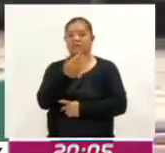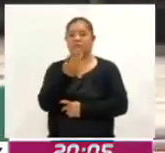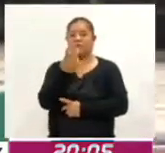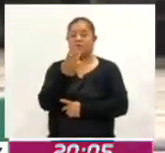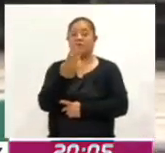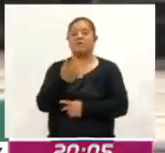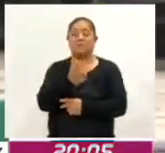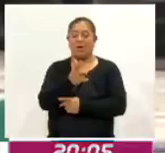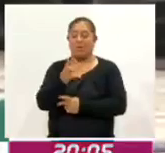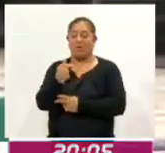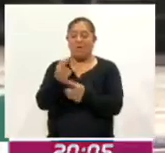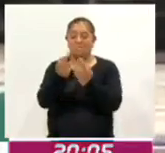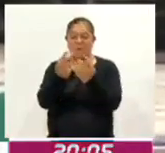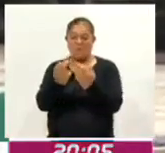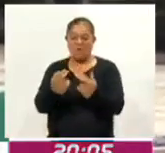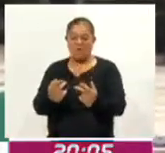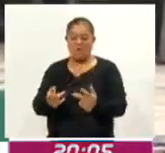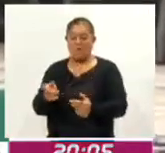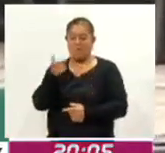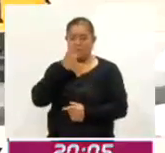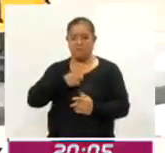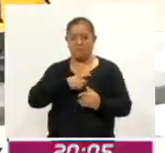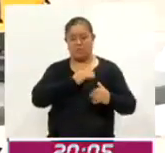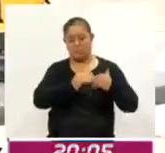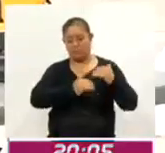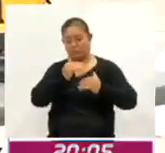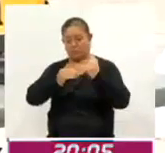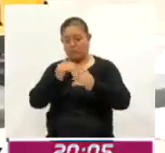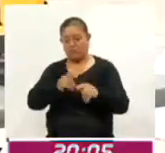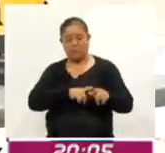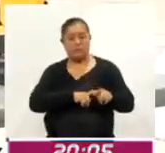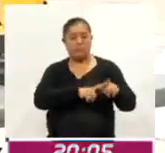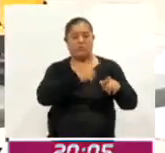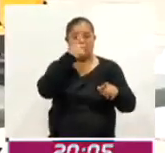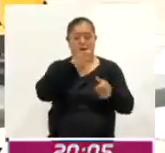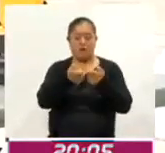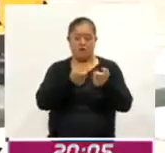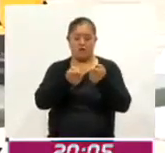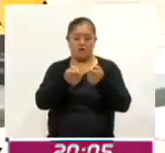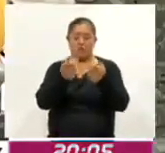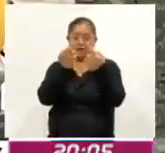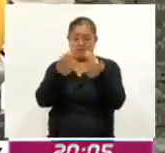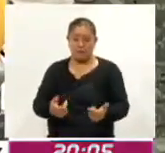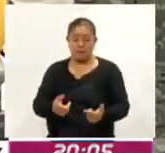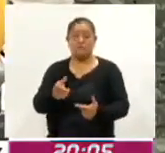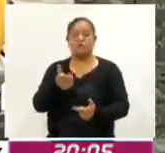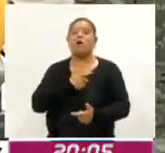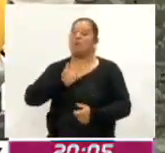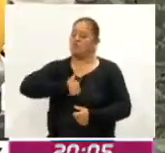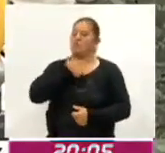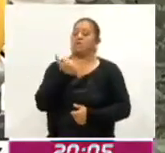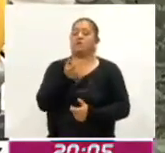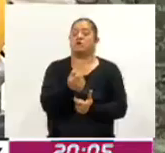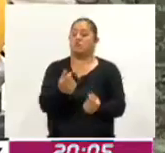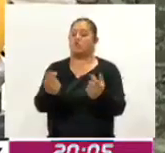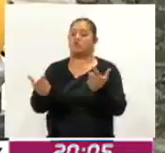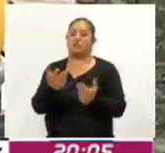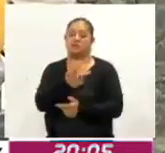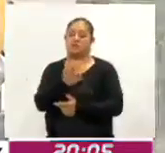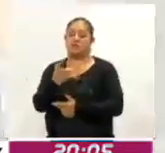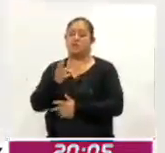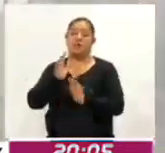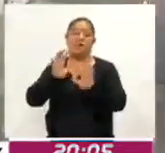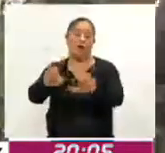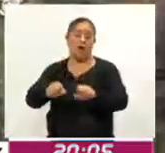armas, conforme a lo establecido en el procedimiento sistemático de operar para el control, destrucción y aprovechamiento lícito de las armas de fuego